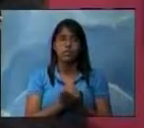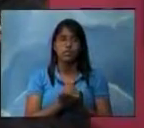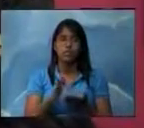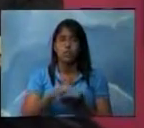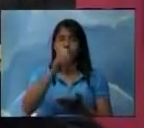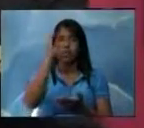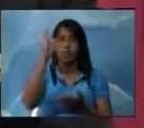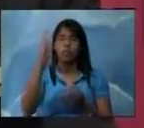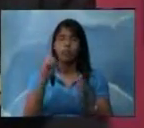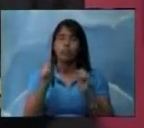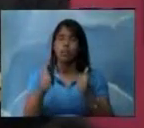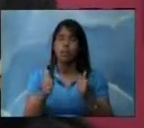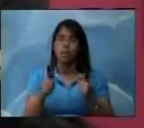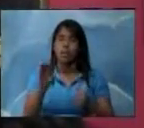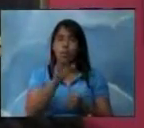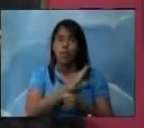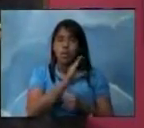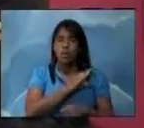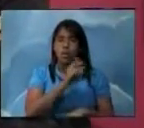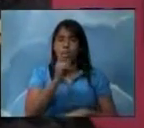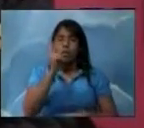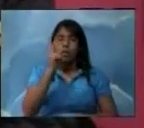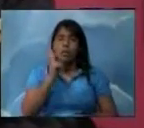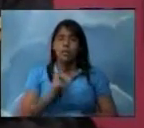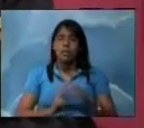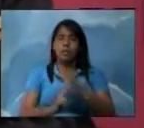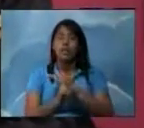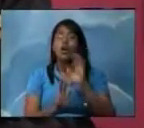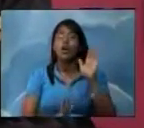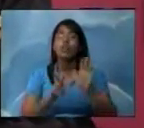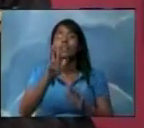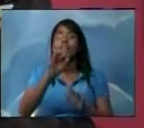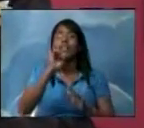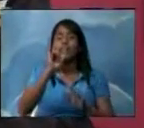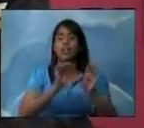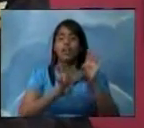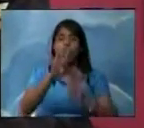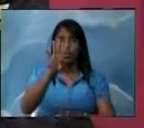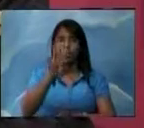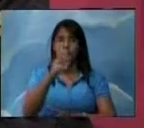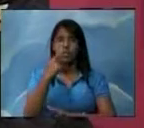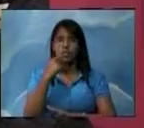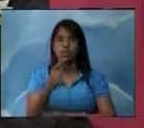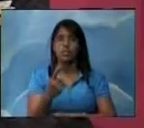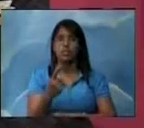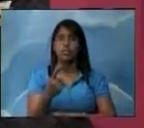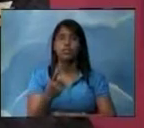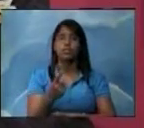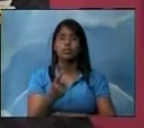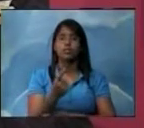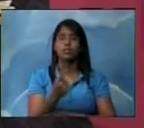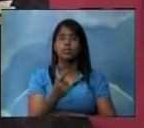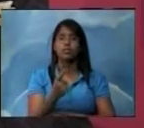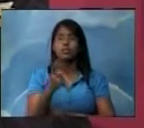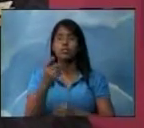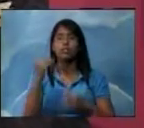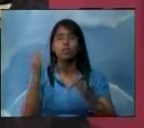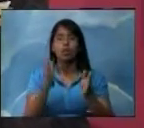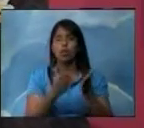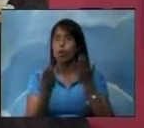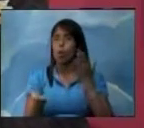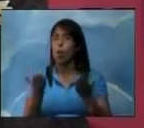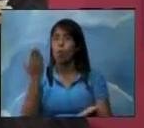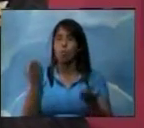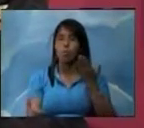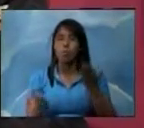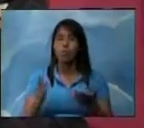Gloria a Dios. Bien, me corresponden los versículos 13 y 14. Dice: compara